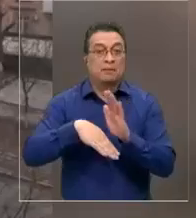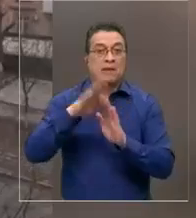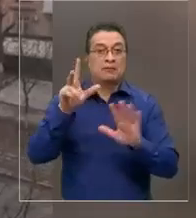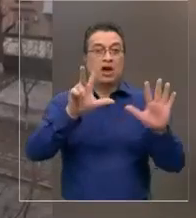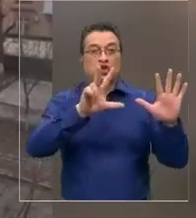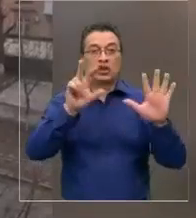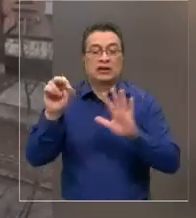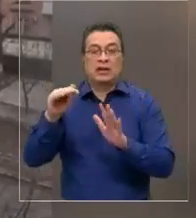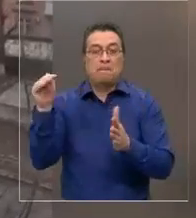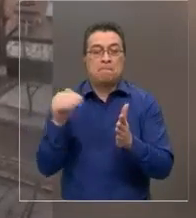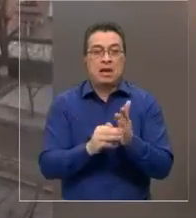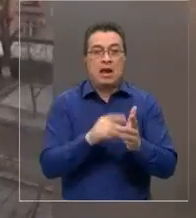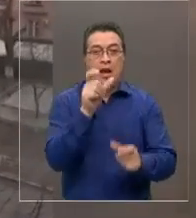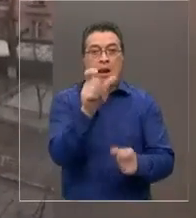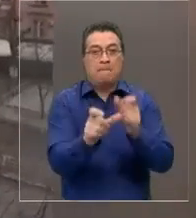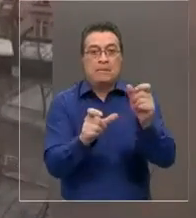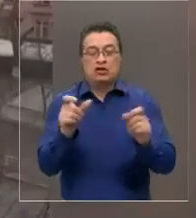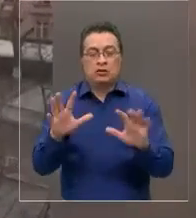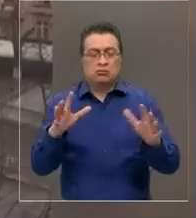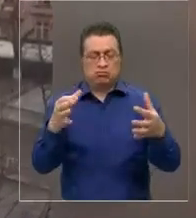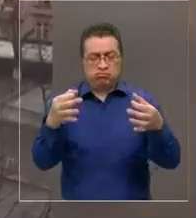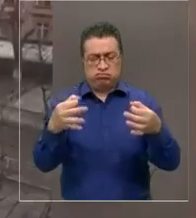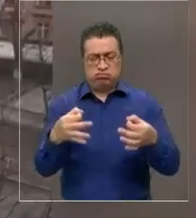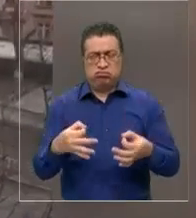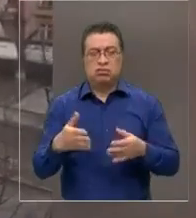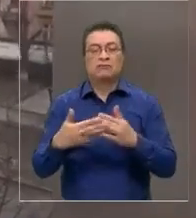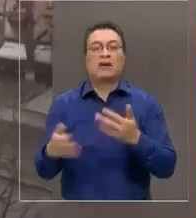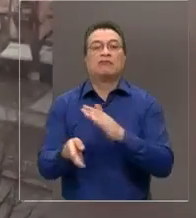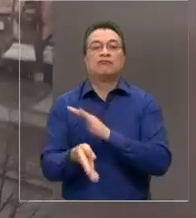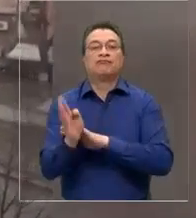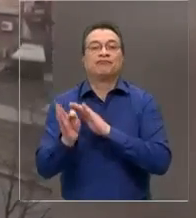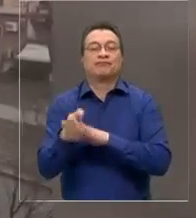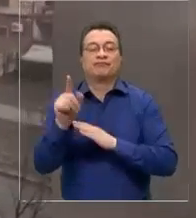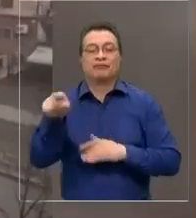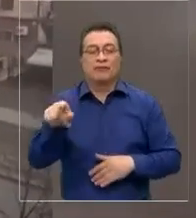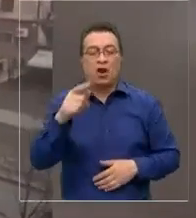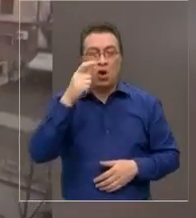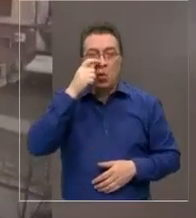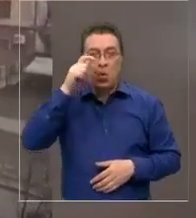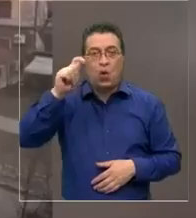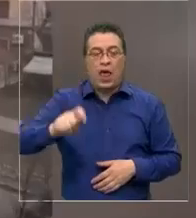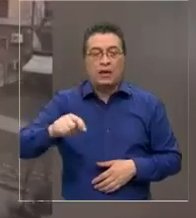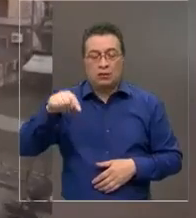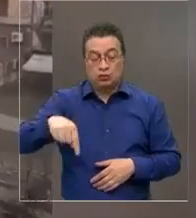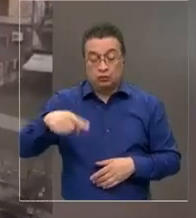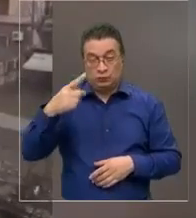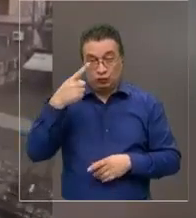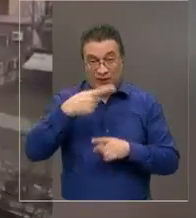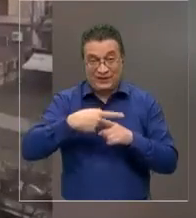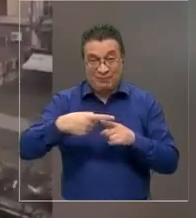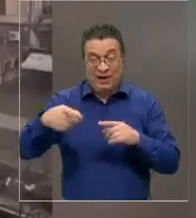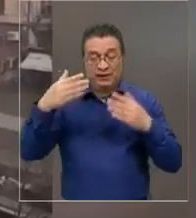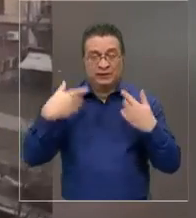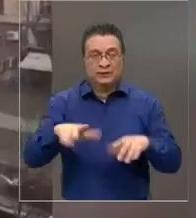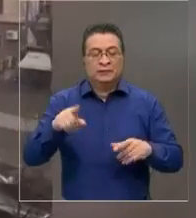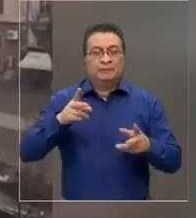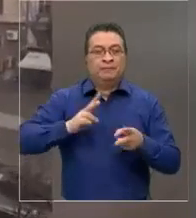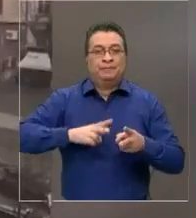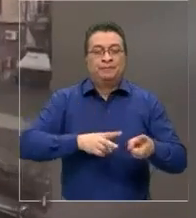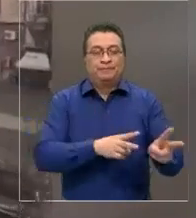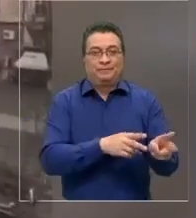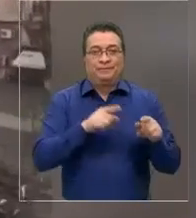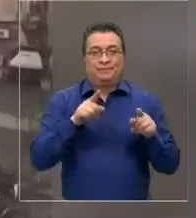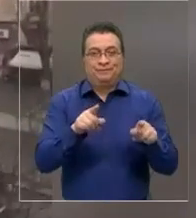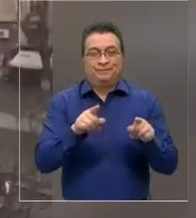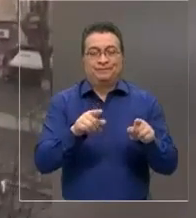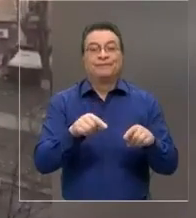800.000 personas se calcula que ya han salido de Ucrania cuando se cumple esta noche una semana del inicio del conflicto bélico. Y